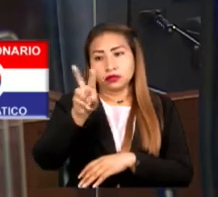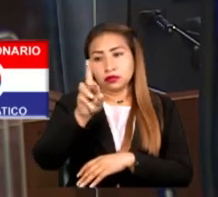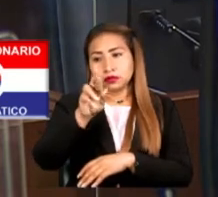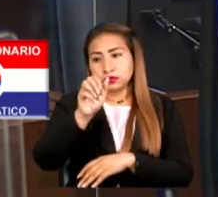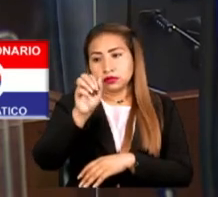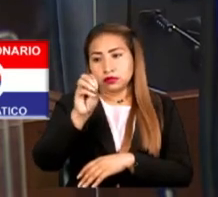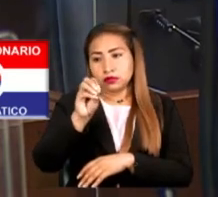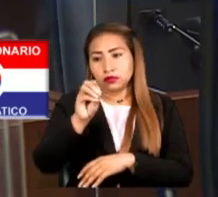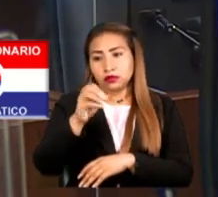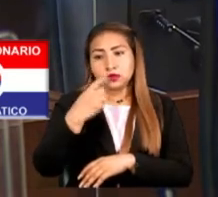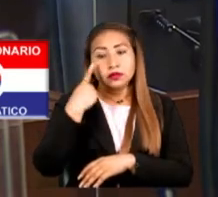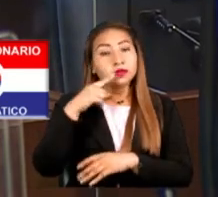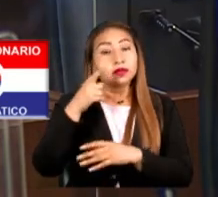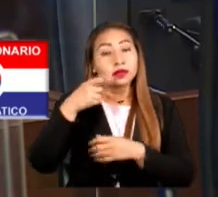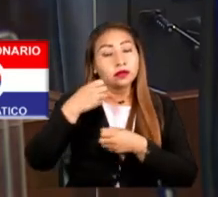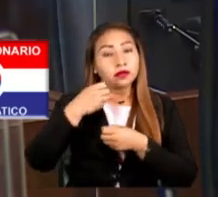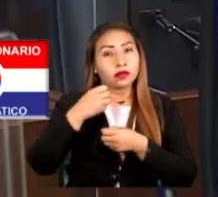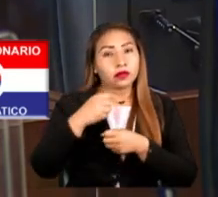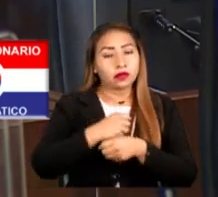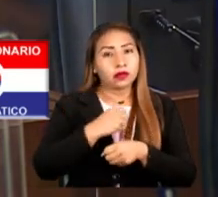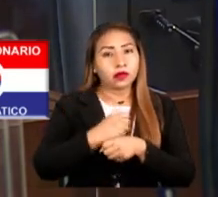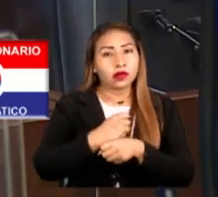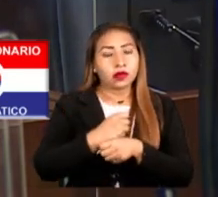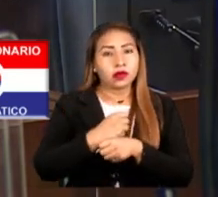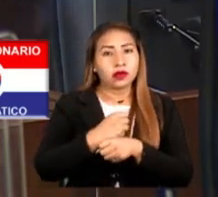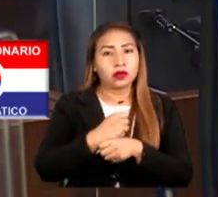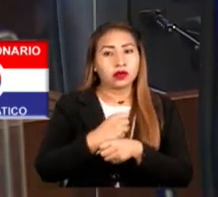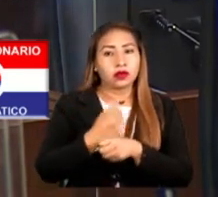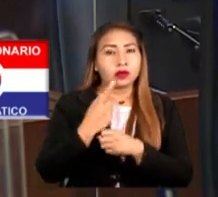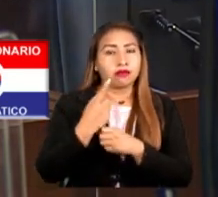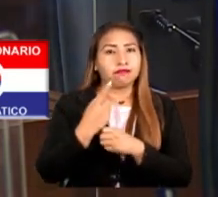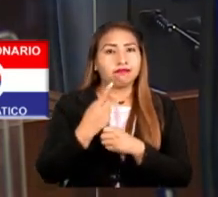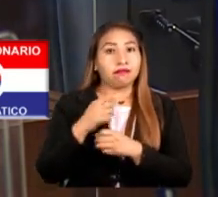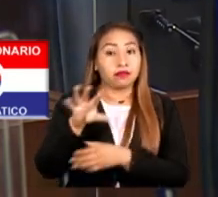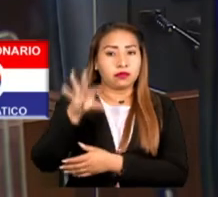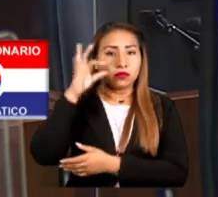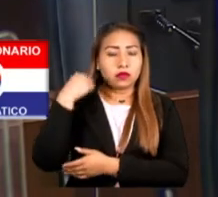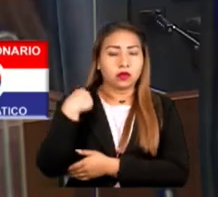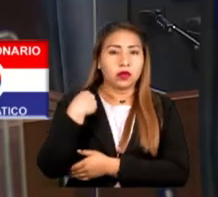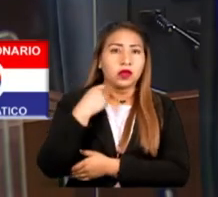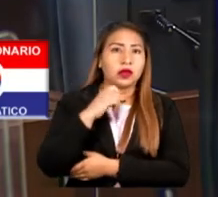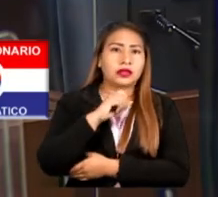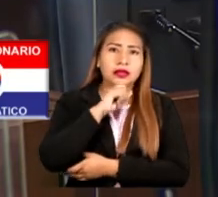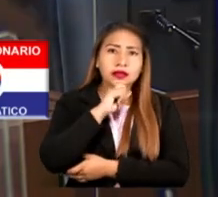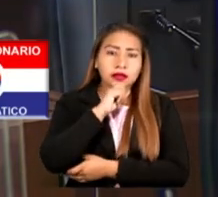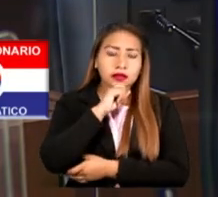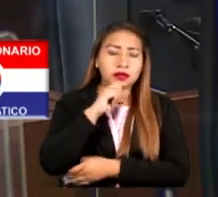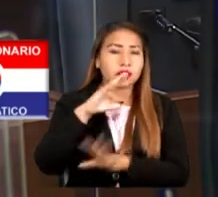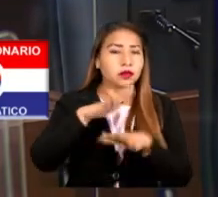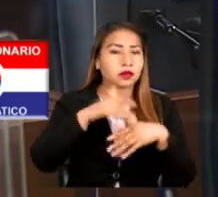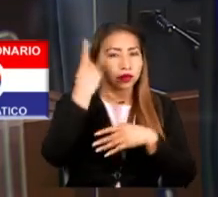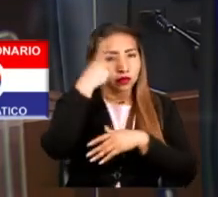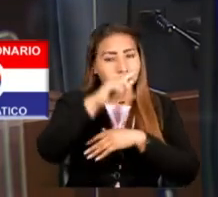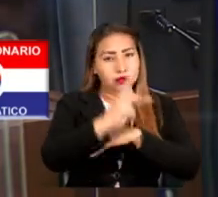asumir en un momento difícil para el país y el mundo